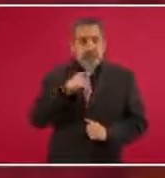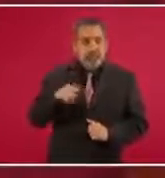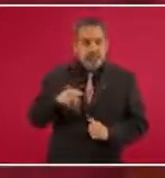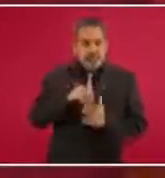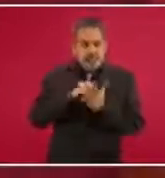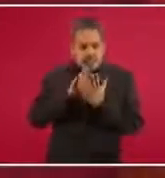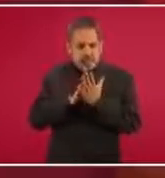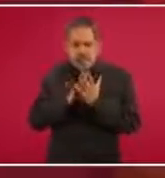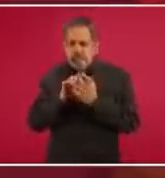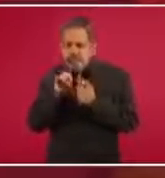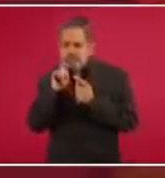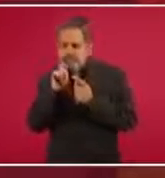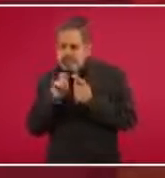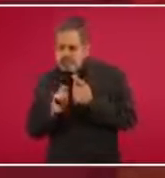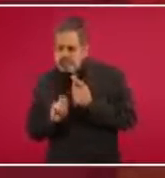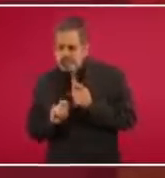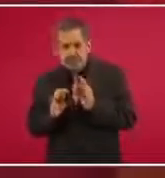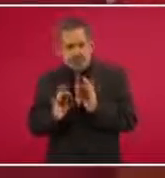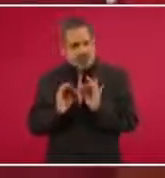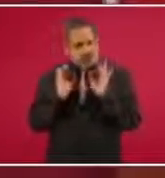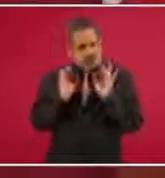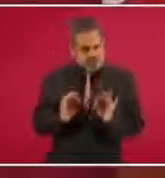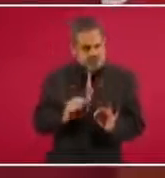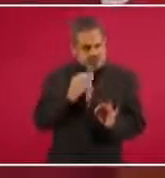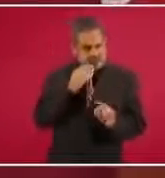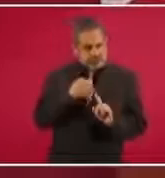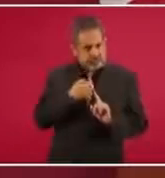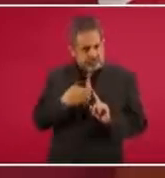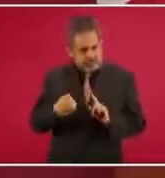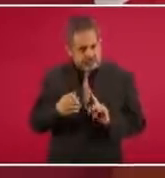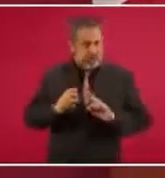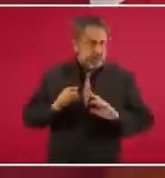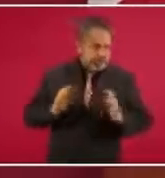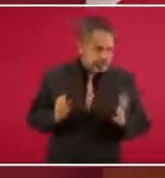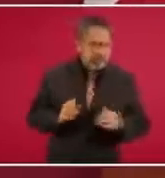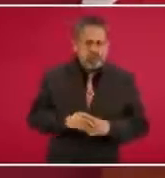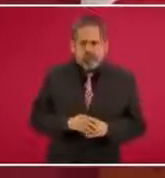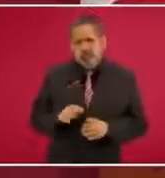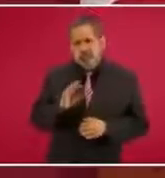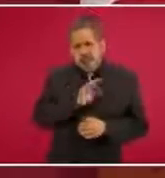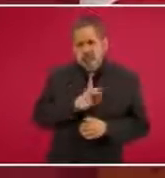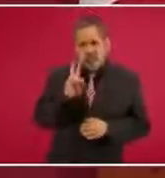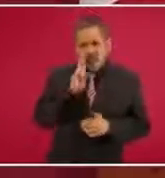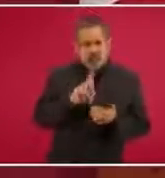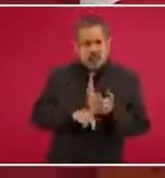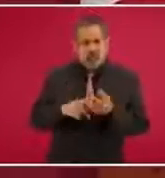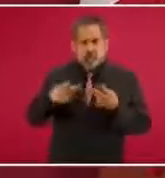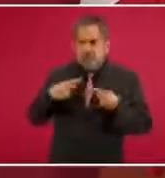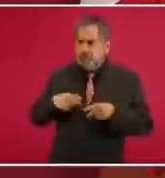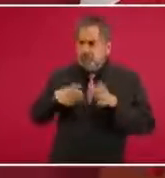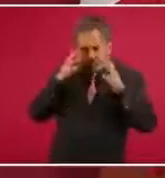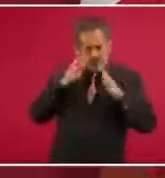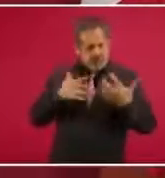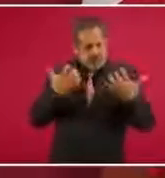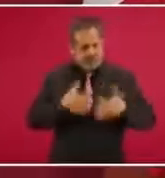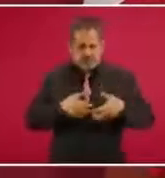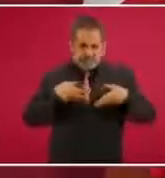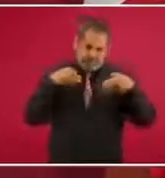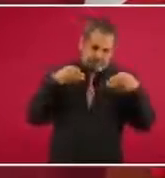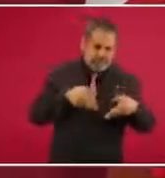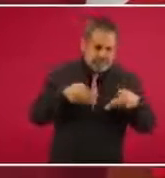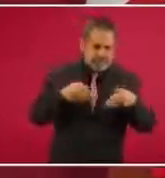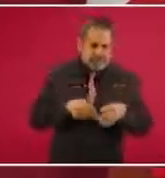aplica correctamente pues permite que el empresario se dedique a producir